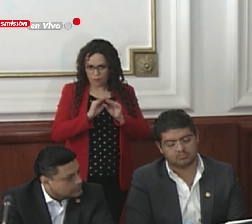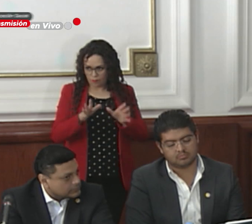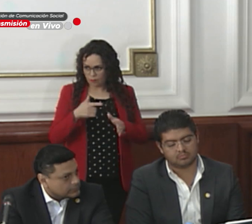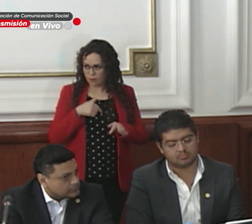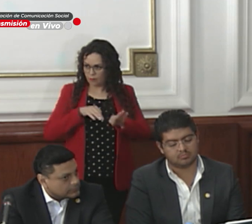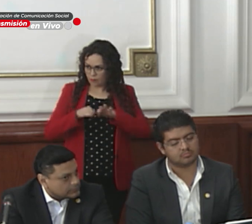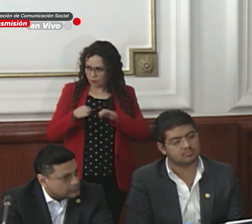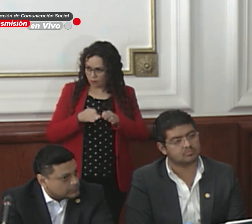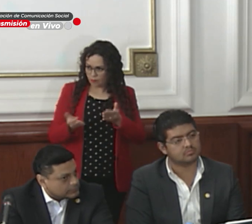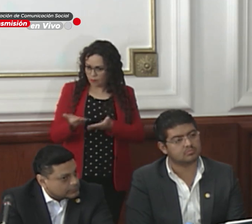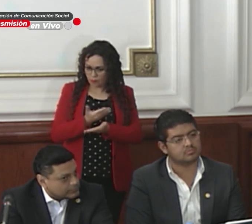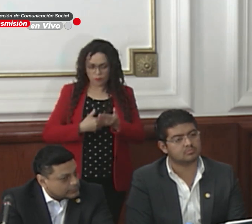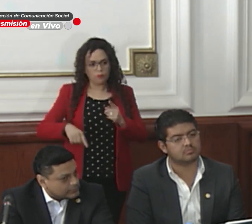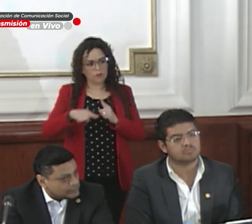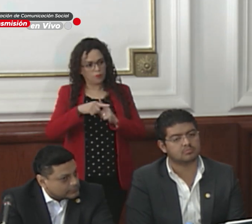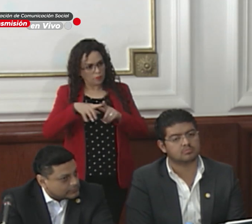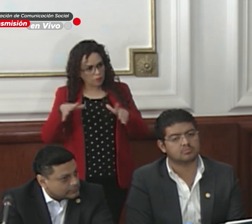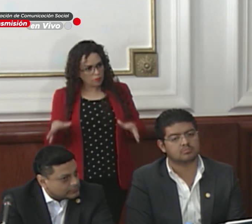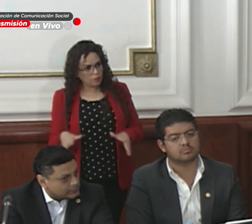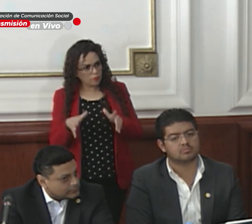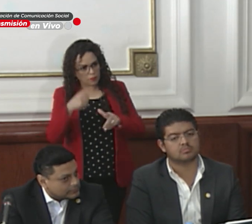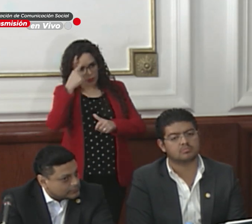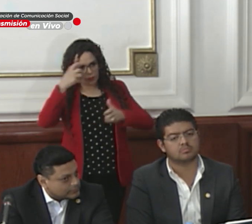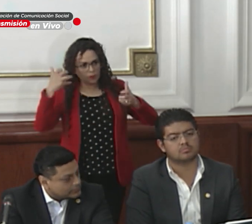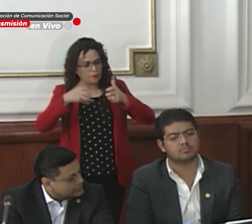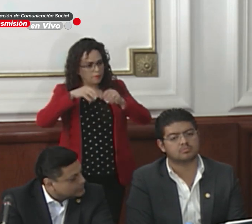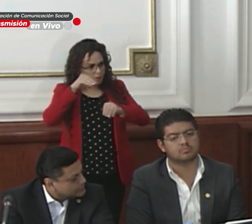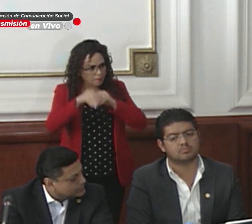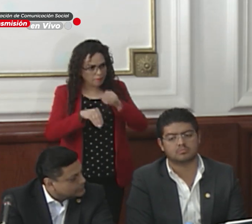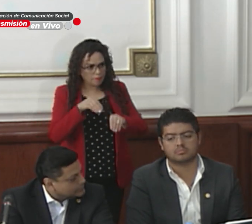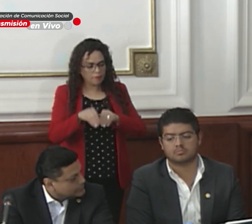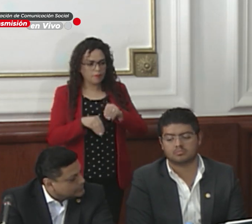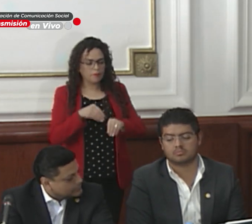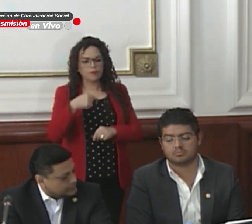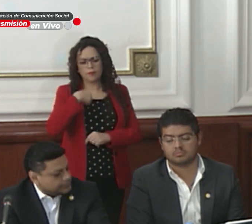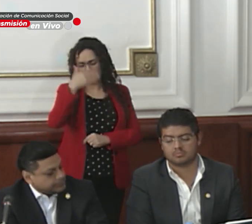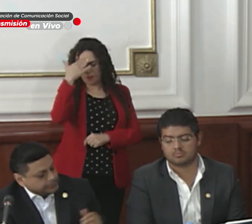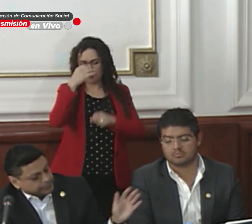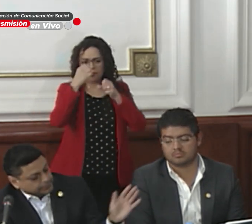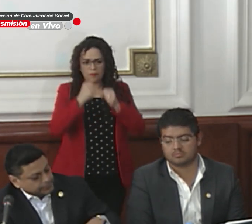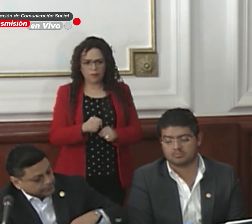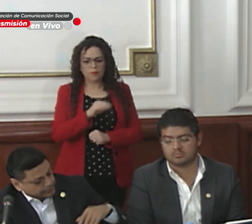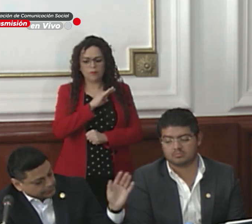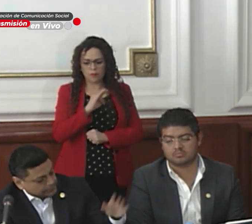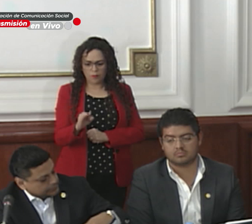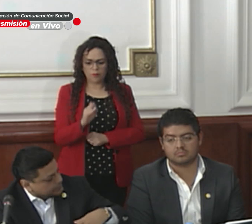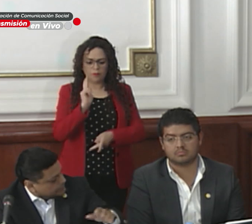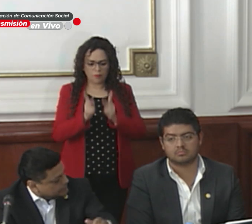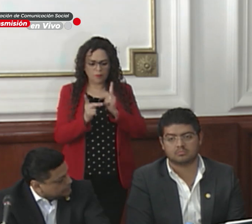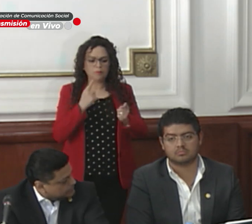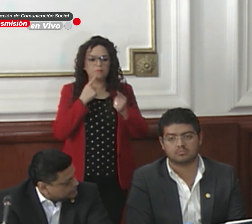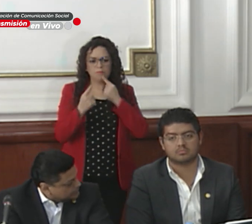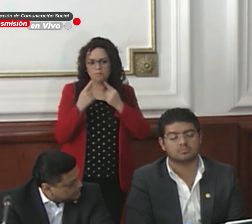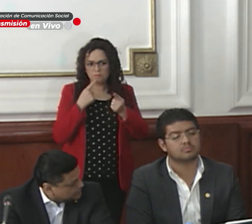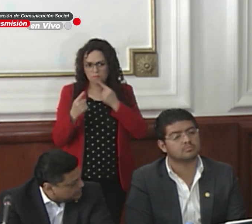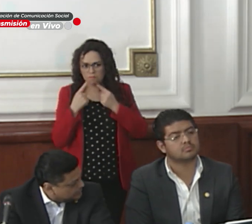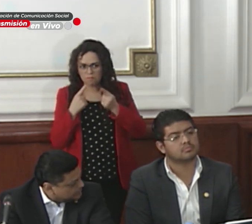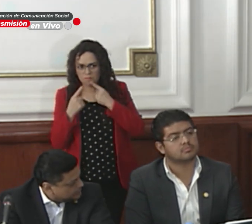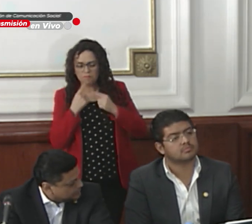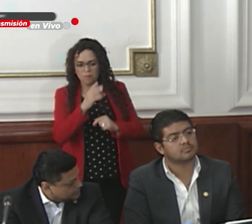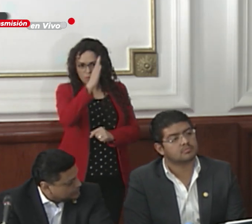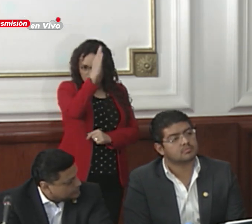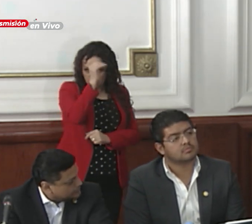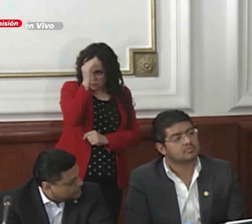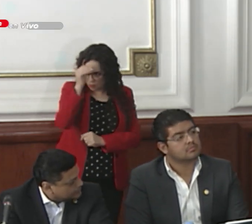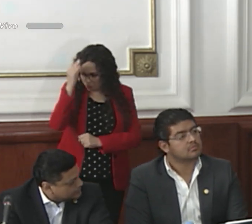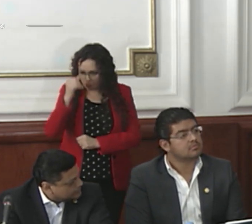a ser propositivos y estoy segura que en esta comisión vamos a llegar a los consensos necesarios, que vamos a trabajar en unidad